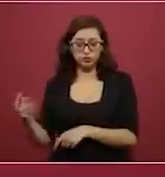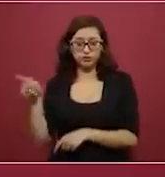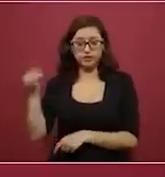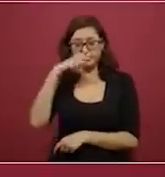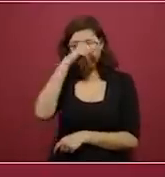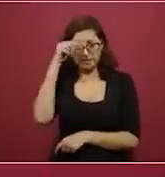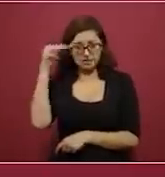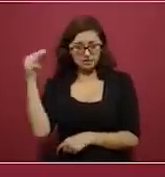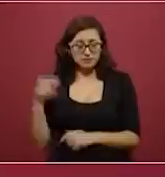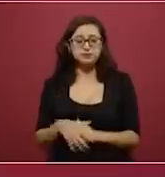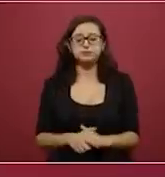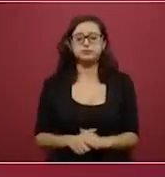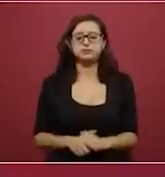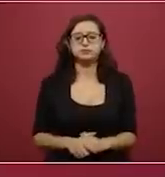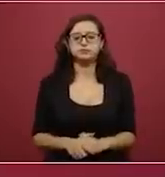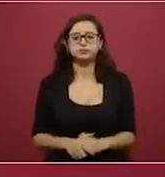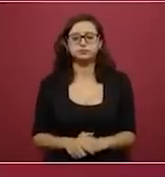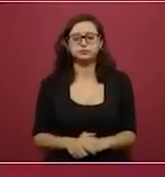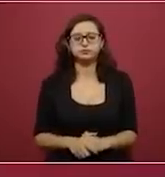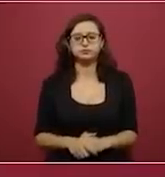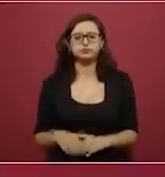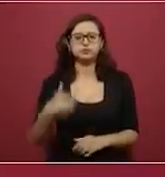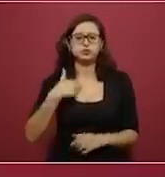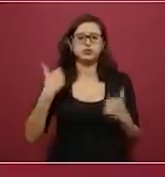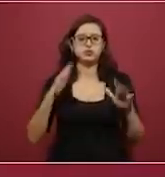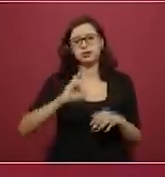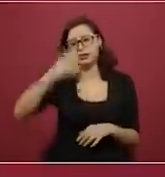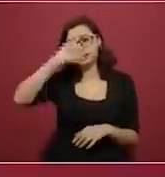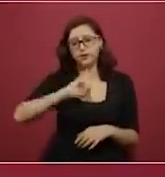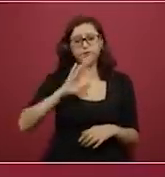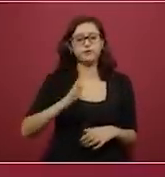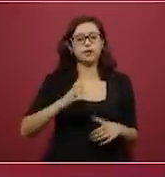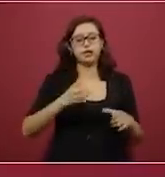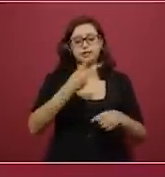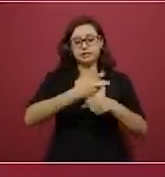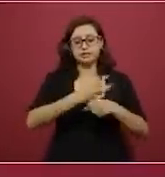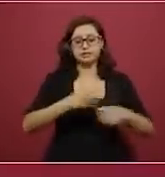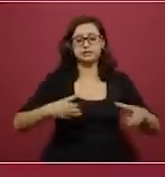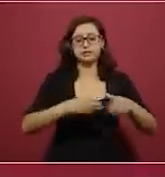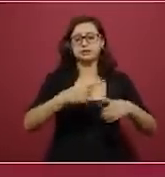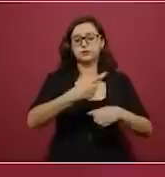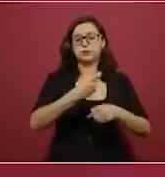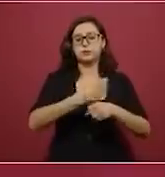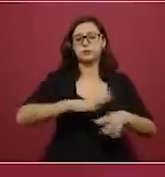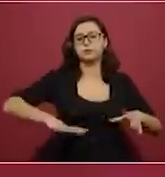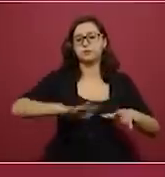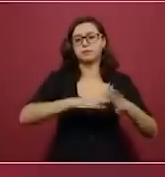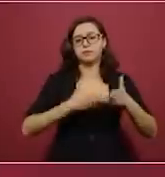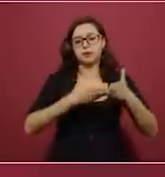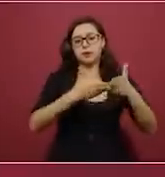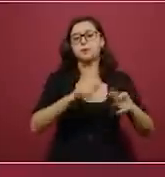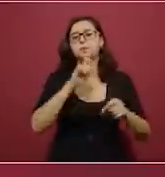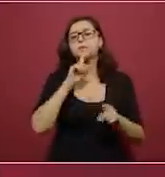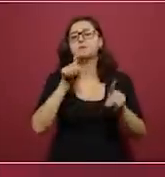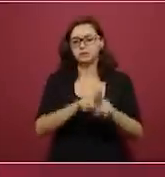mayor fui jefe de la sección segunda de la primera región naval y ahí mismo jefe de la